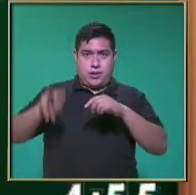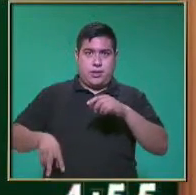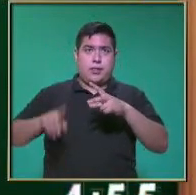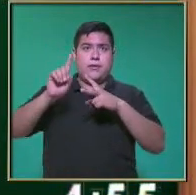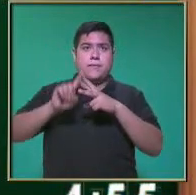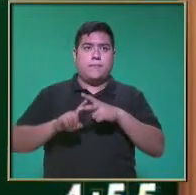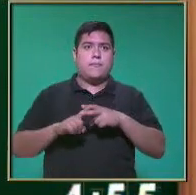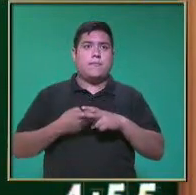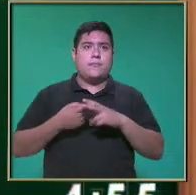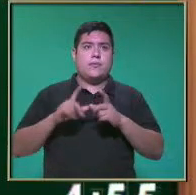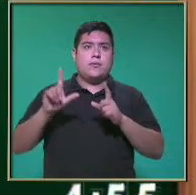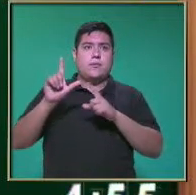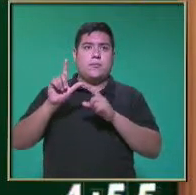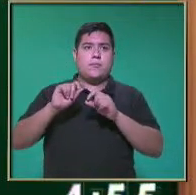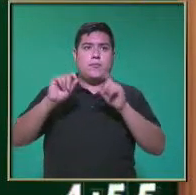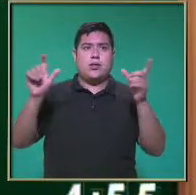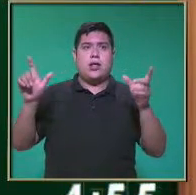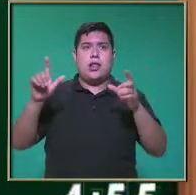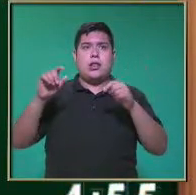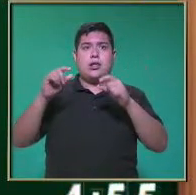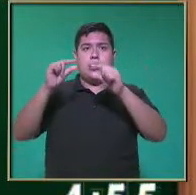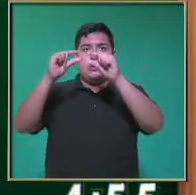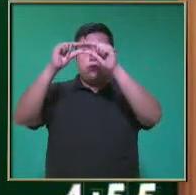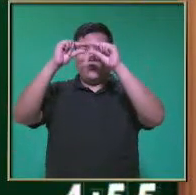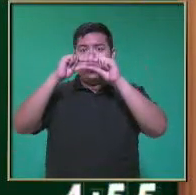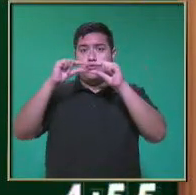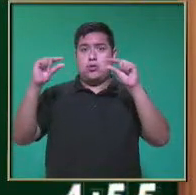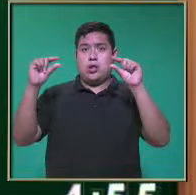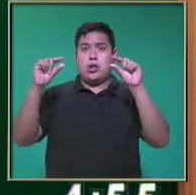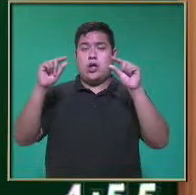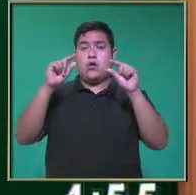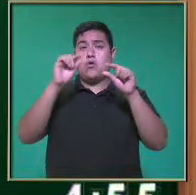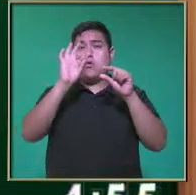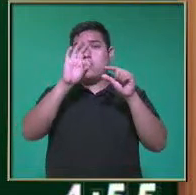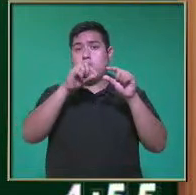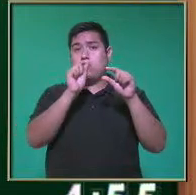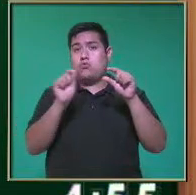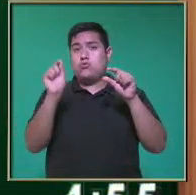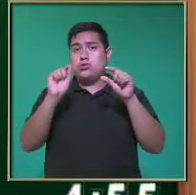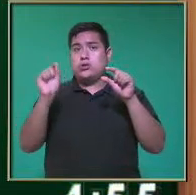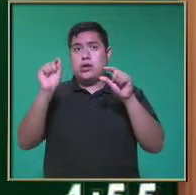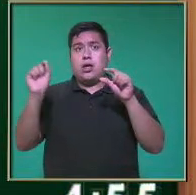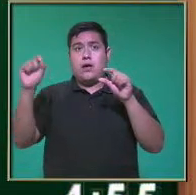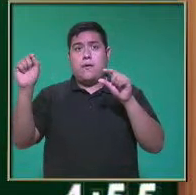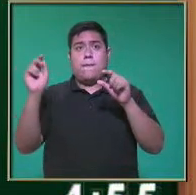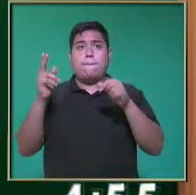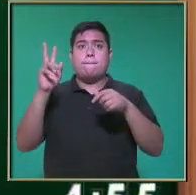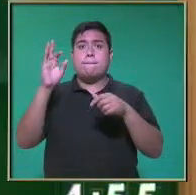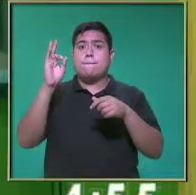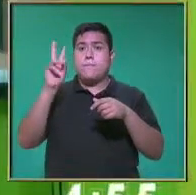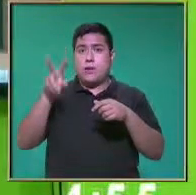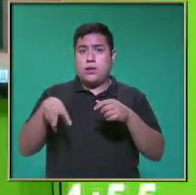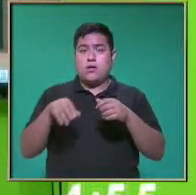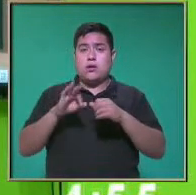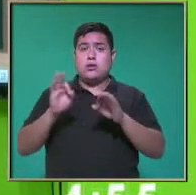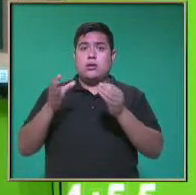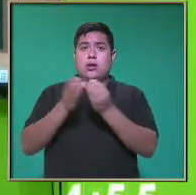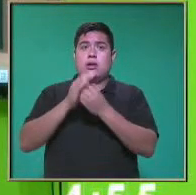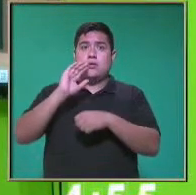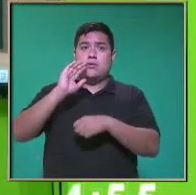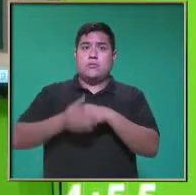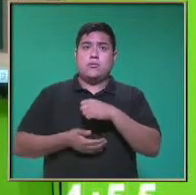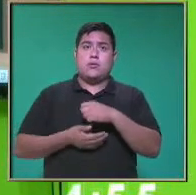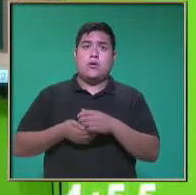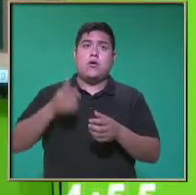subtitle is in italics. El subtítulo está en itálicas o cursiva. That's true. Chicos, con esto terminamos la clase de